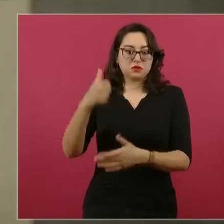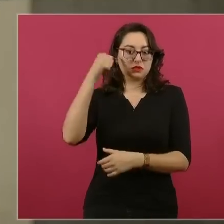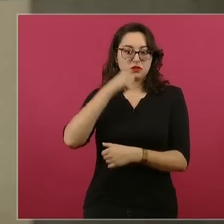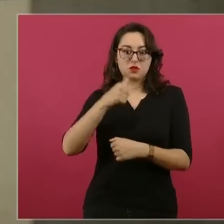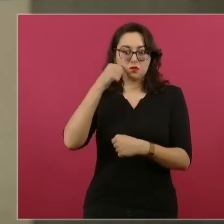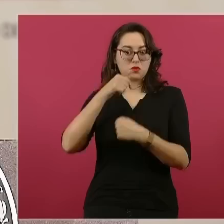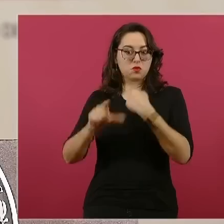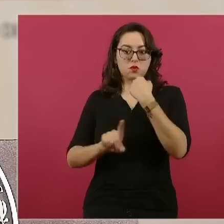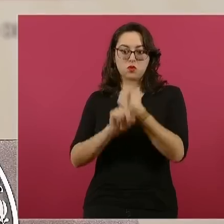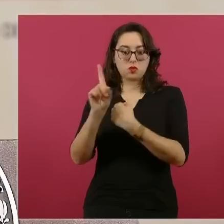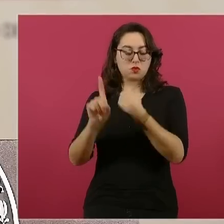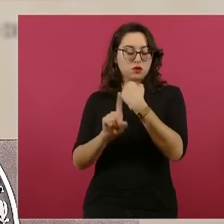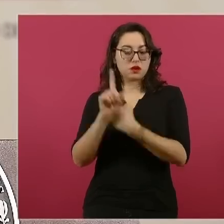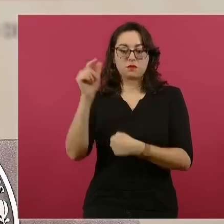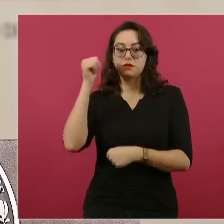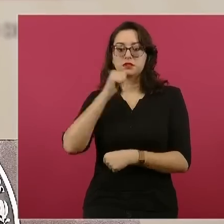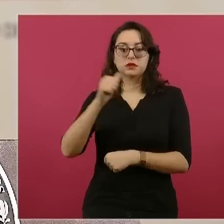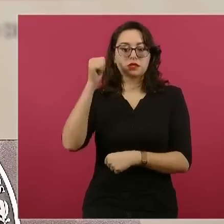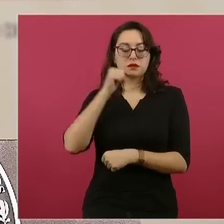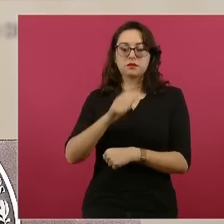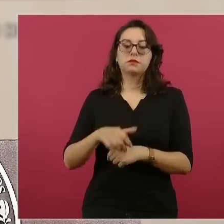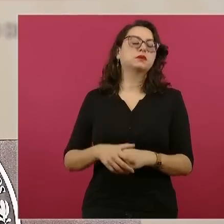pero una cosa